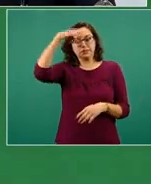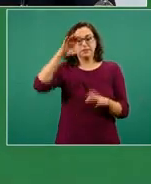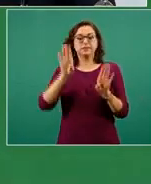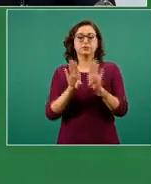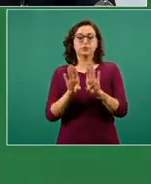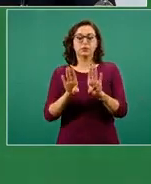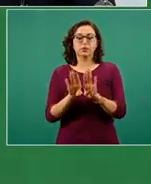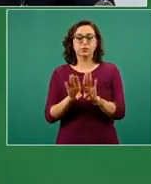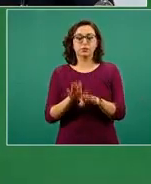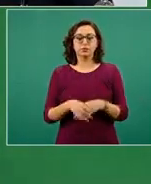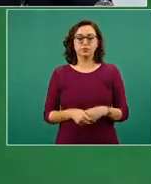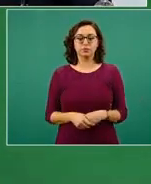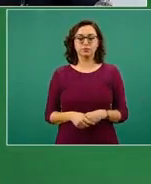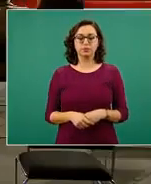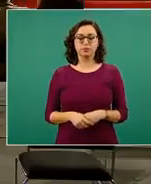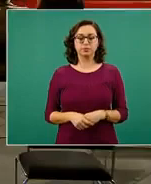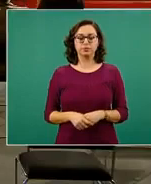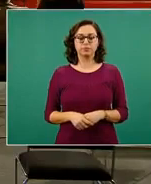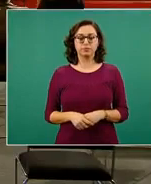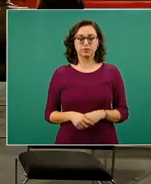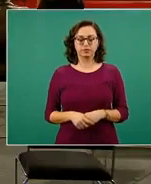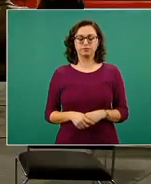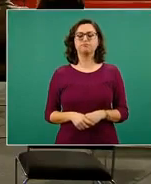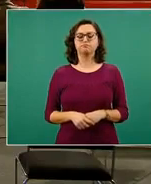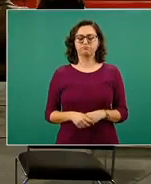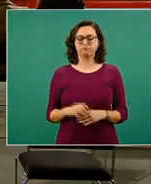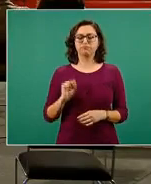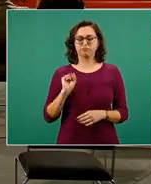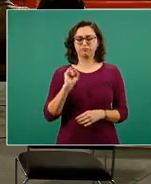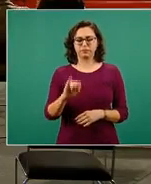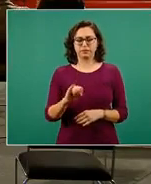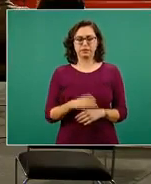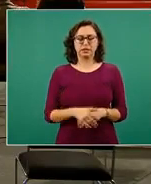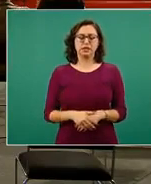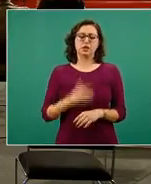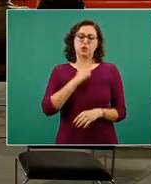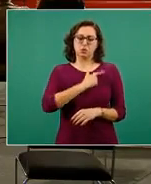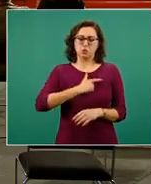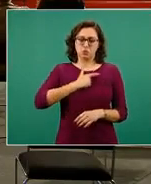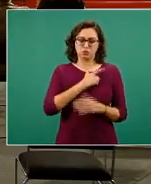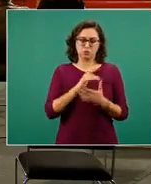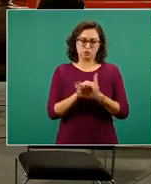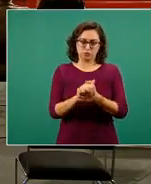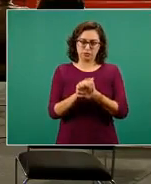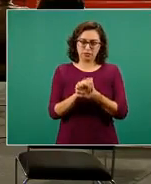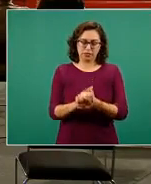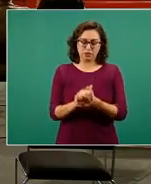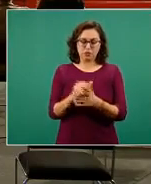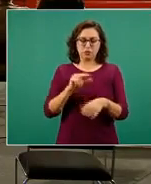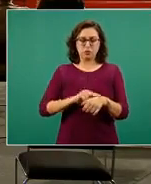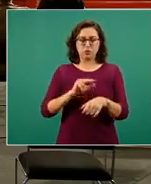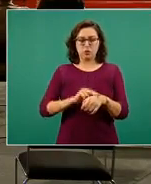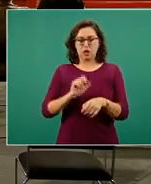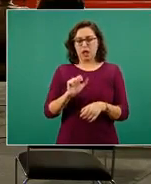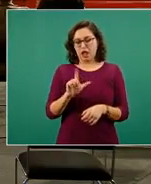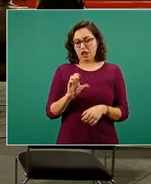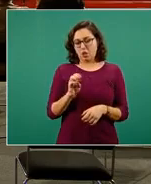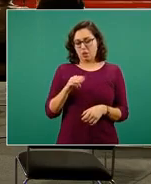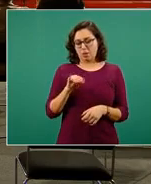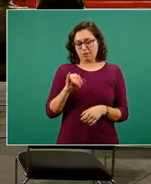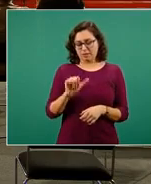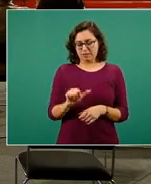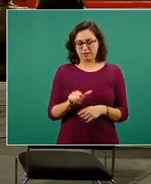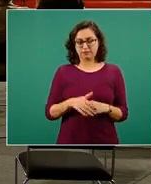en relación a estos puntos. Claro que sí, un gusto en saludarle, doctora Lumía. Por un lado, comentarles que una de